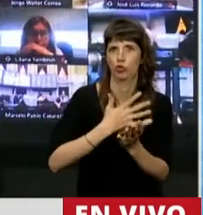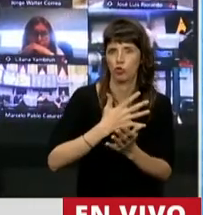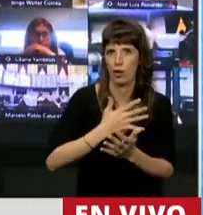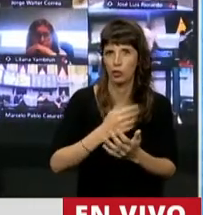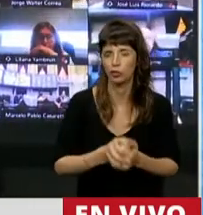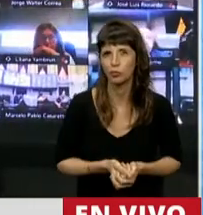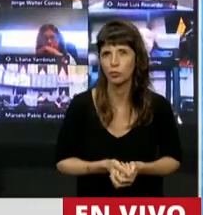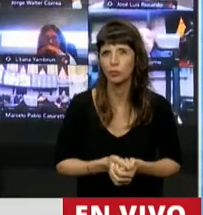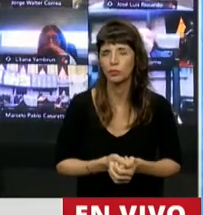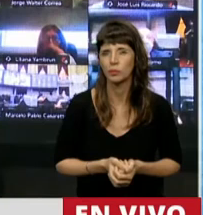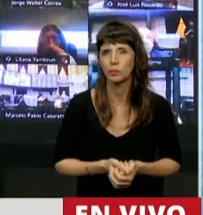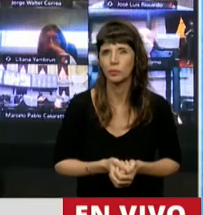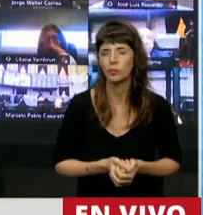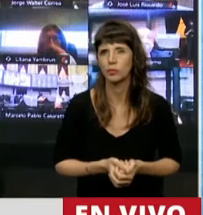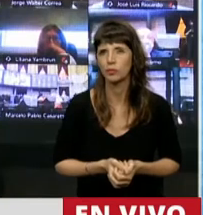la situación